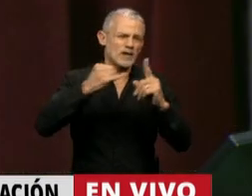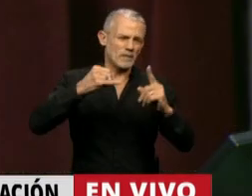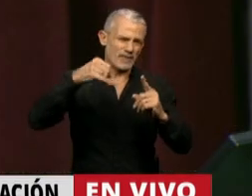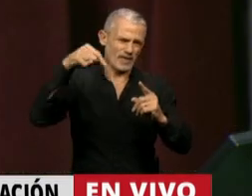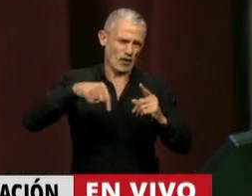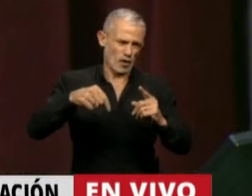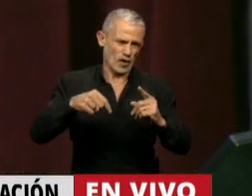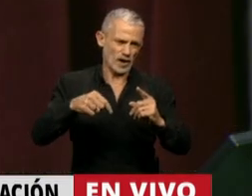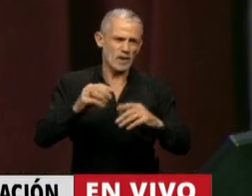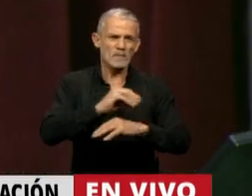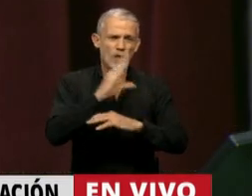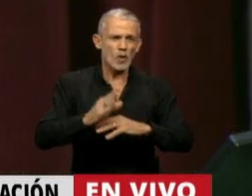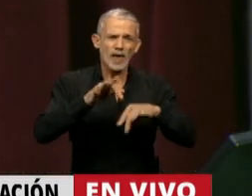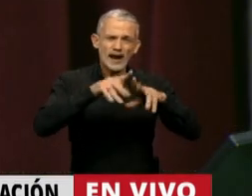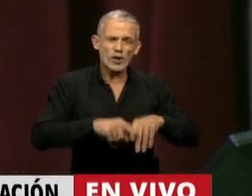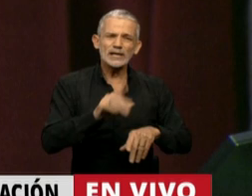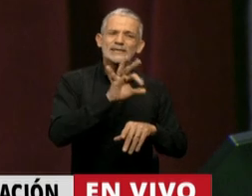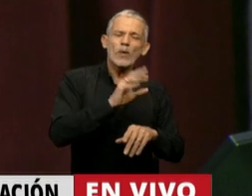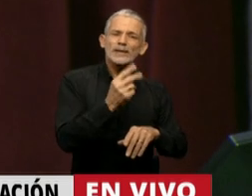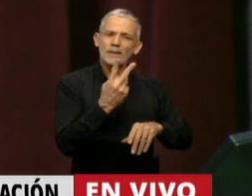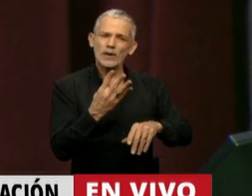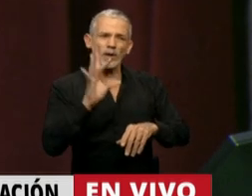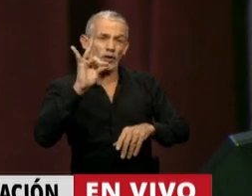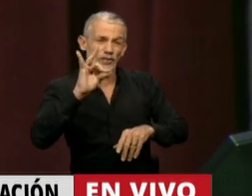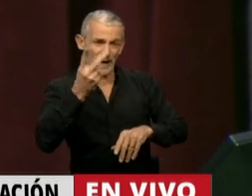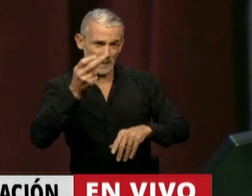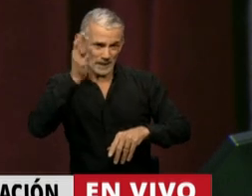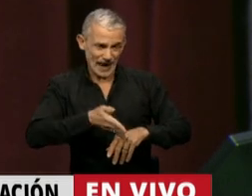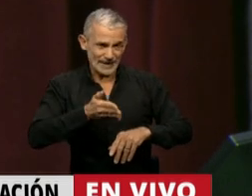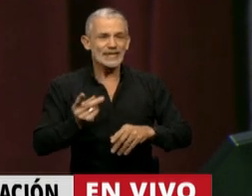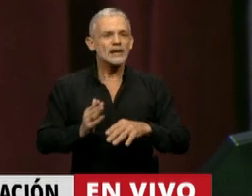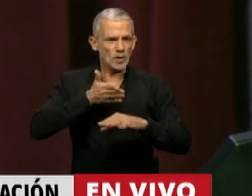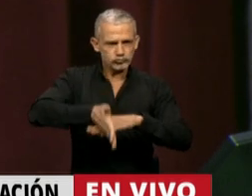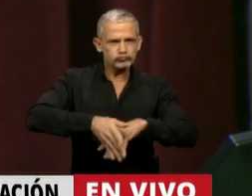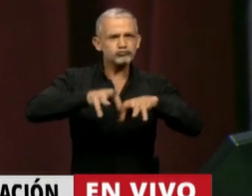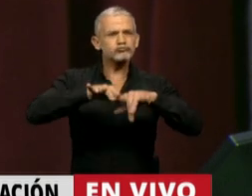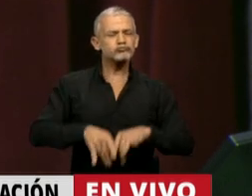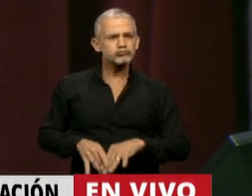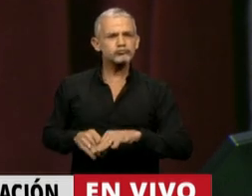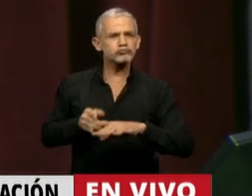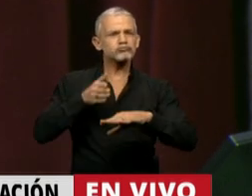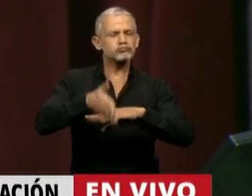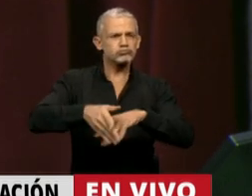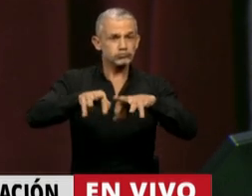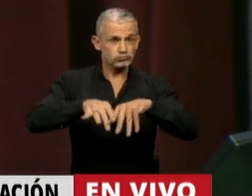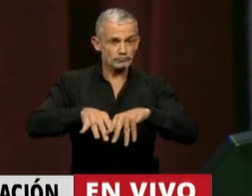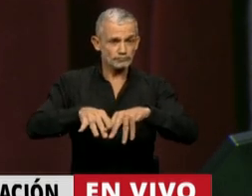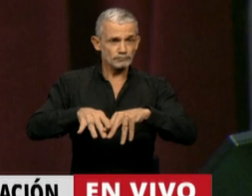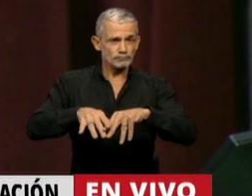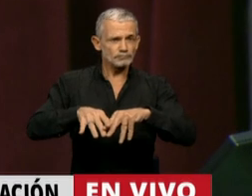de hoy por nota 5024 d20 ingresó esta honorable cámara